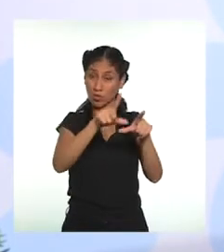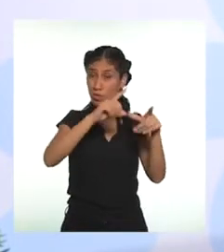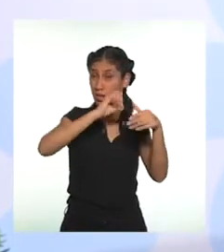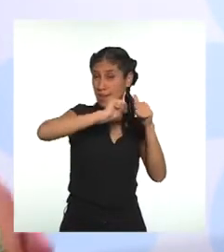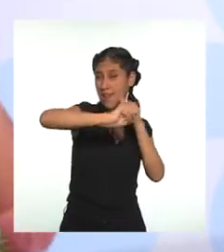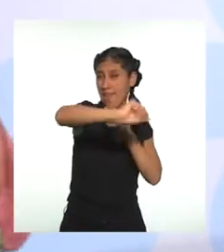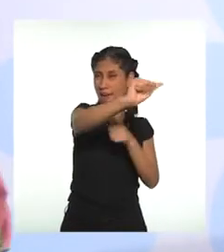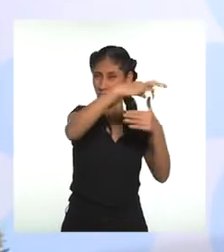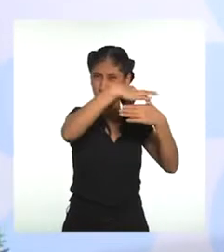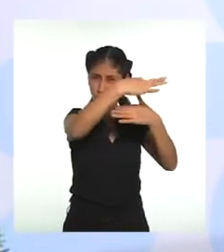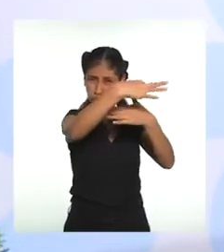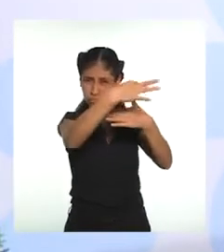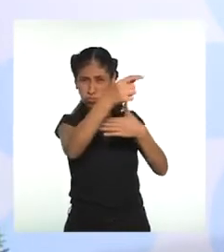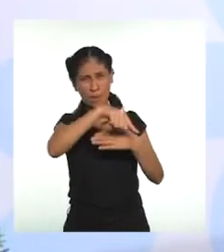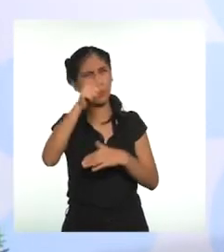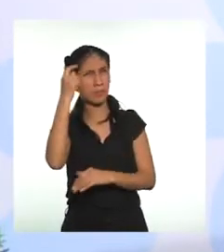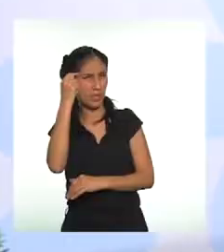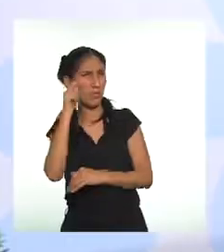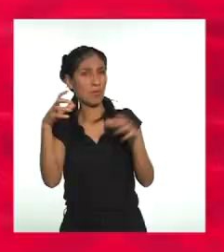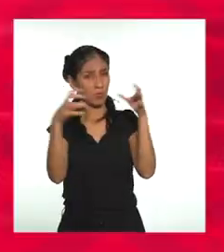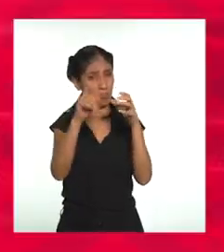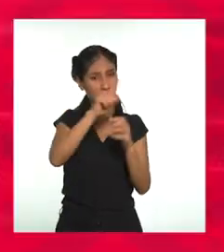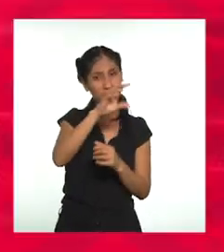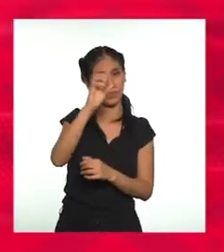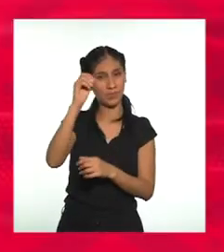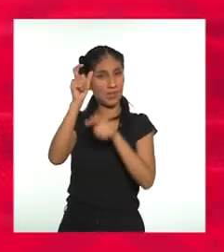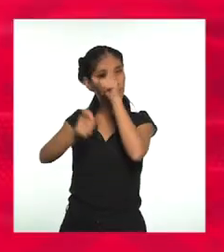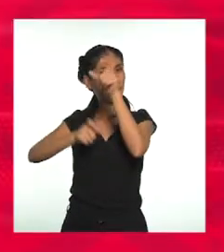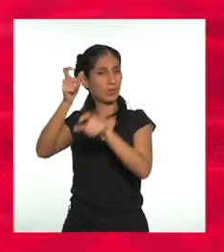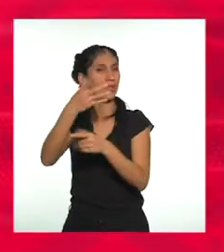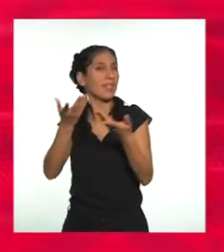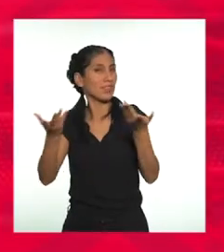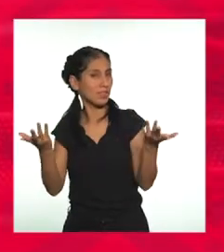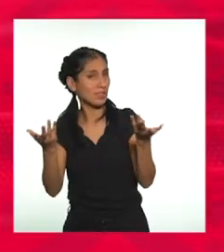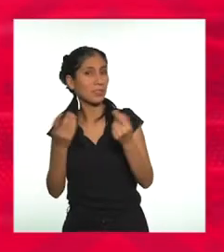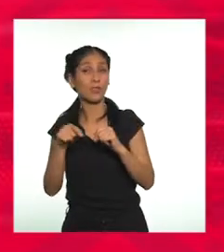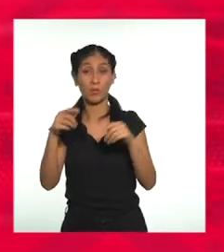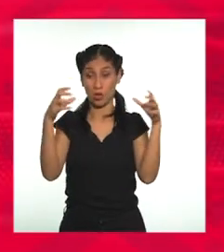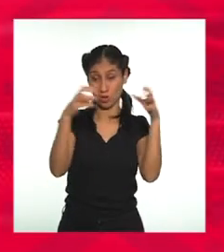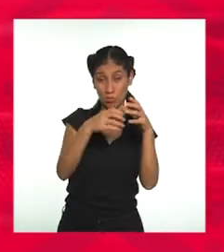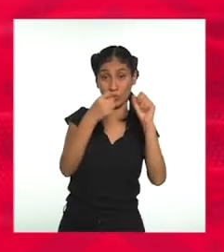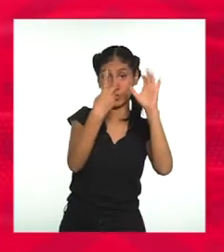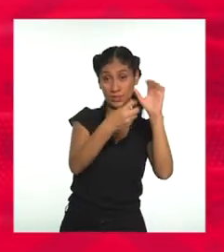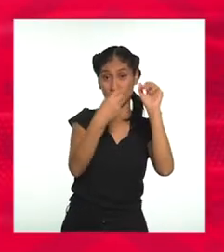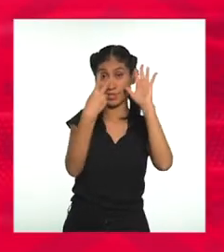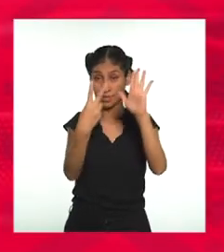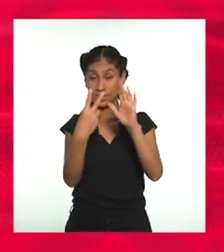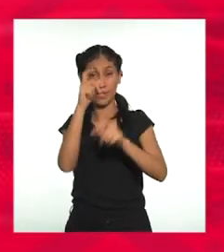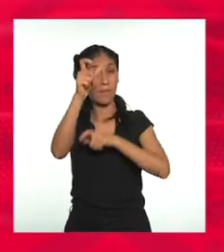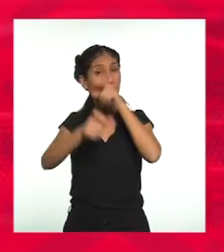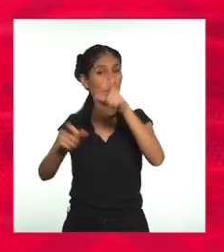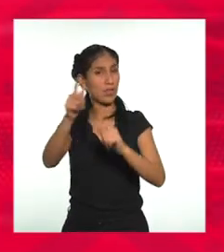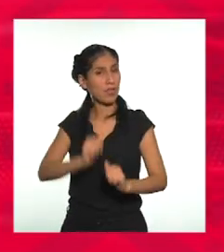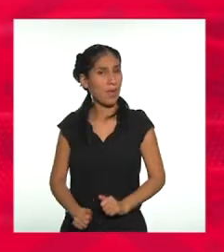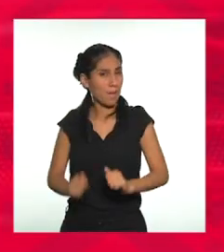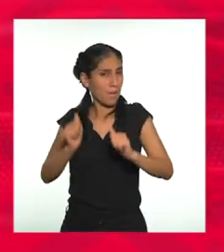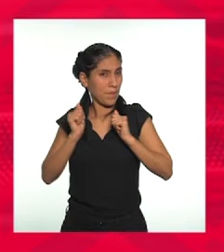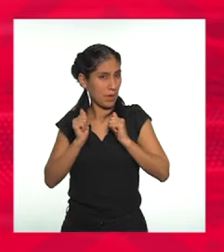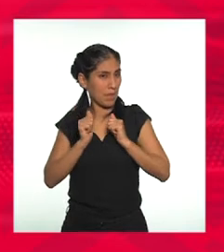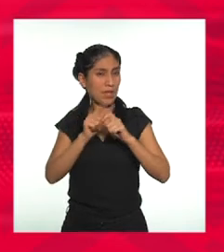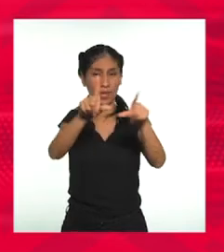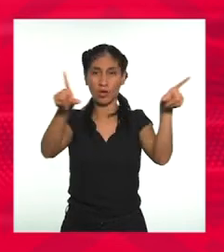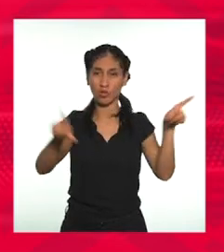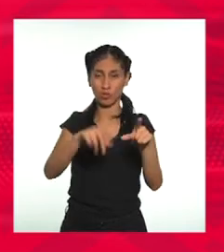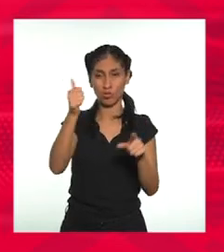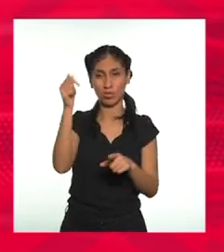u originarios fueran 100 personas. Entonces, 77 personas vivirían en